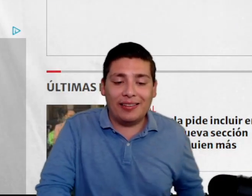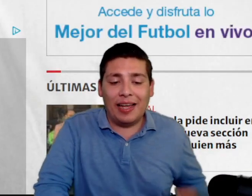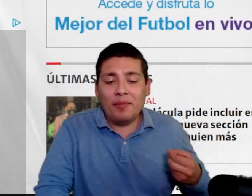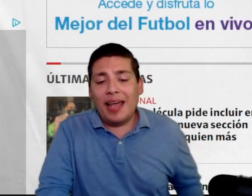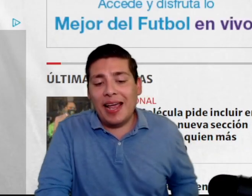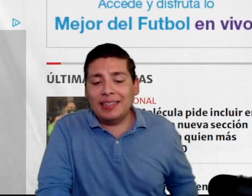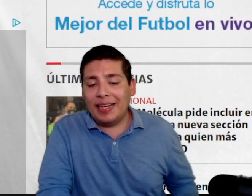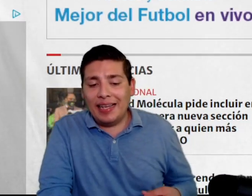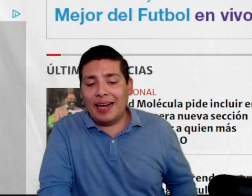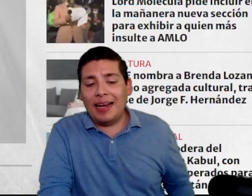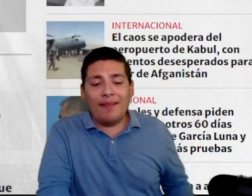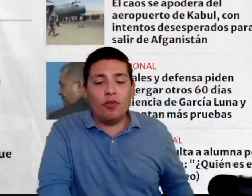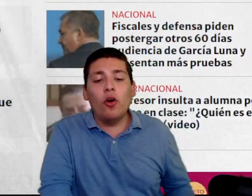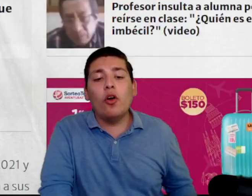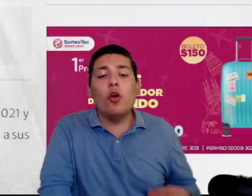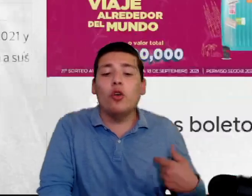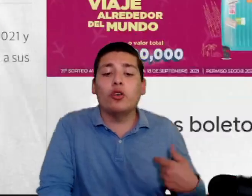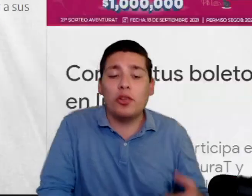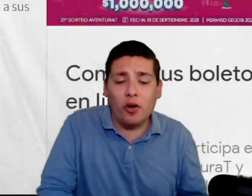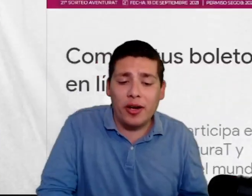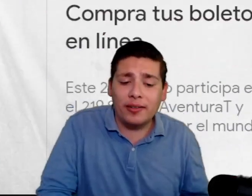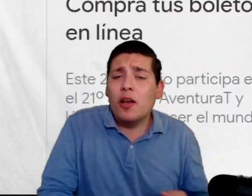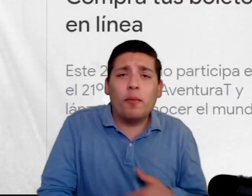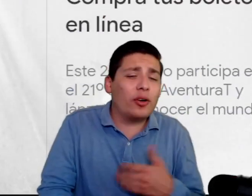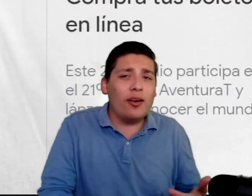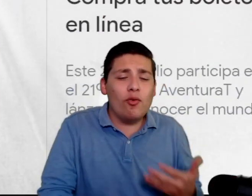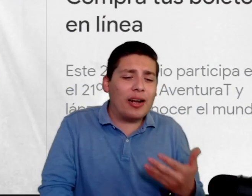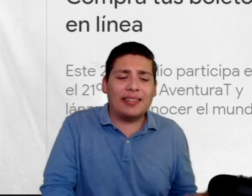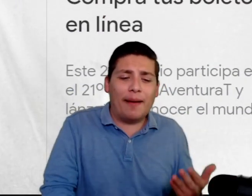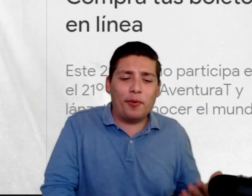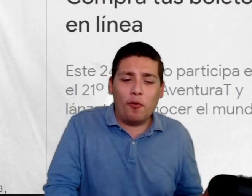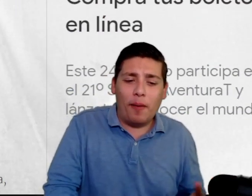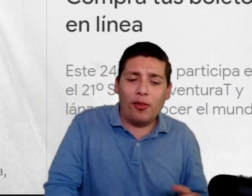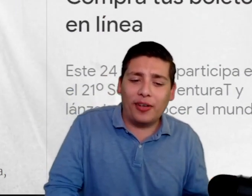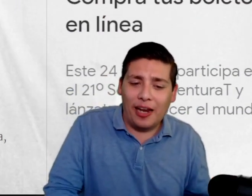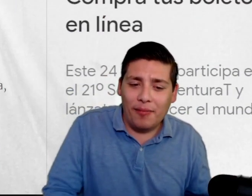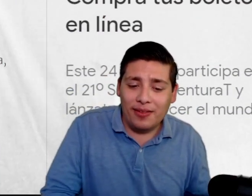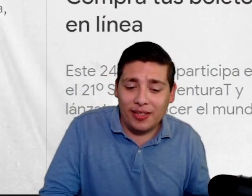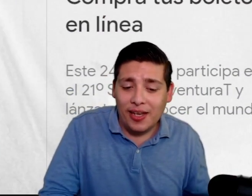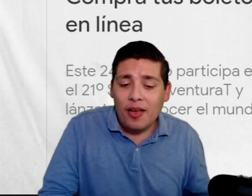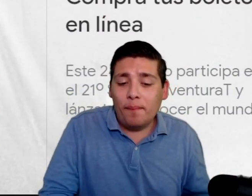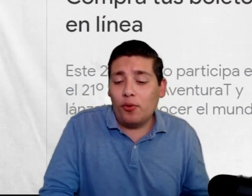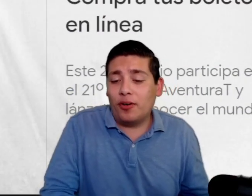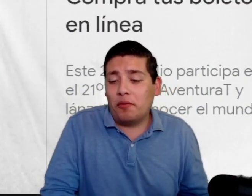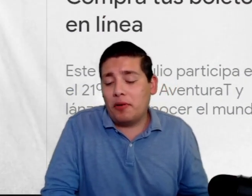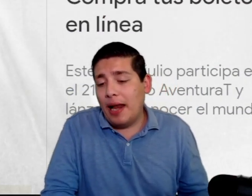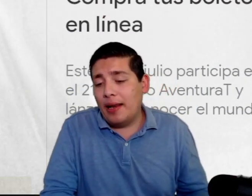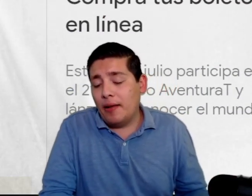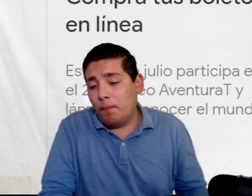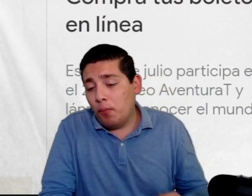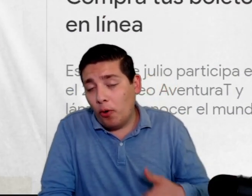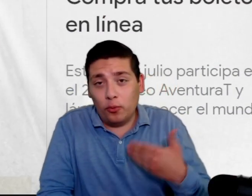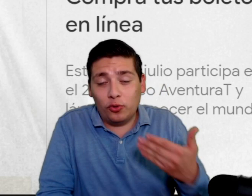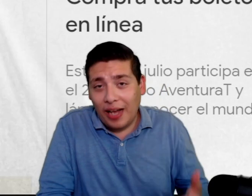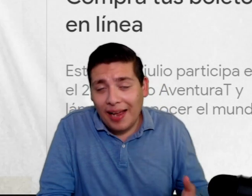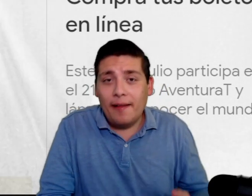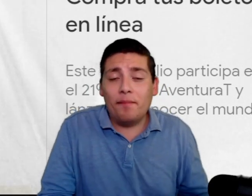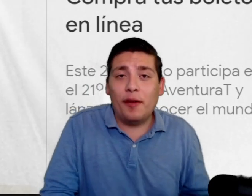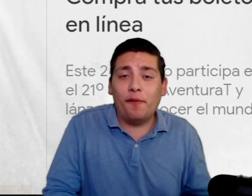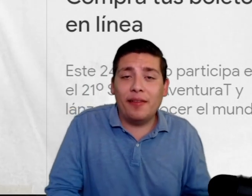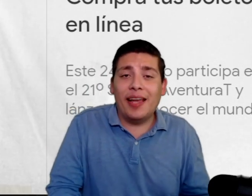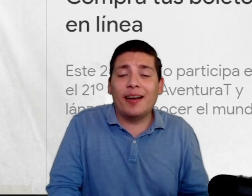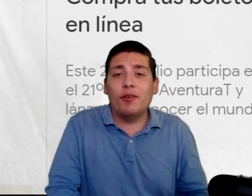les interesa es seguir ganando los millones, porque nunca se han preocupado realmente por